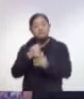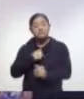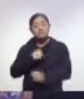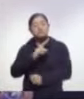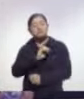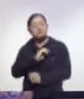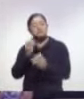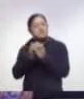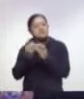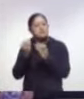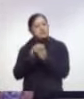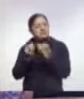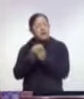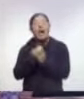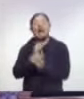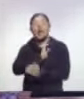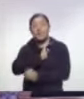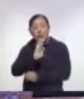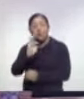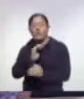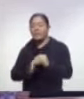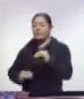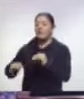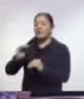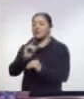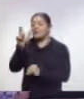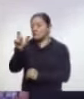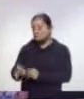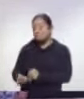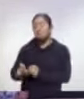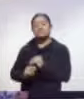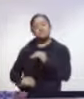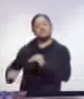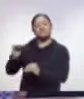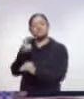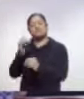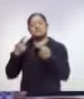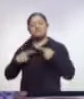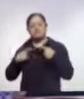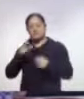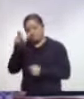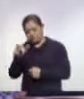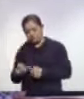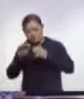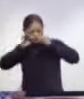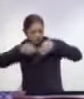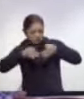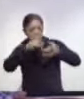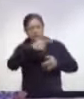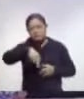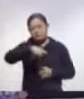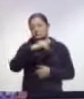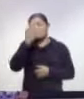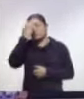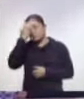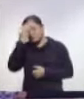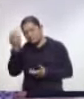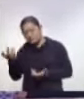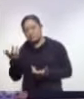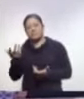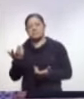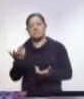generar mejores versiones de las personas, generan conocimientos, desarrollan habilidades,